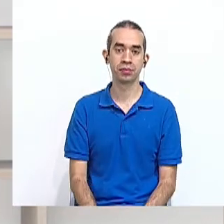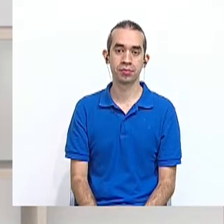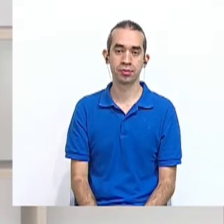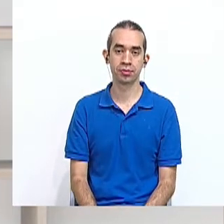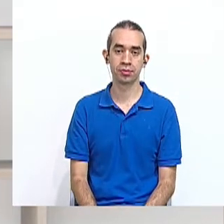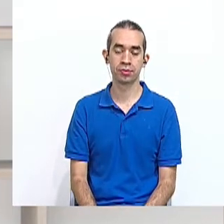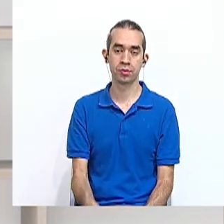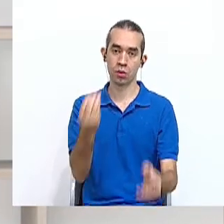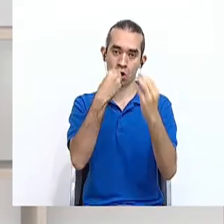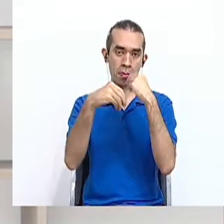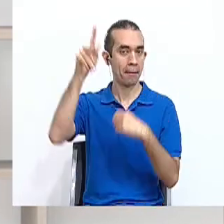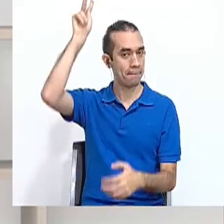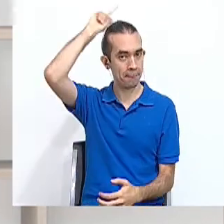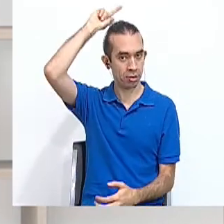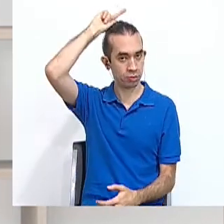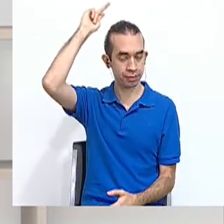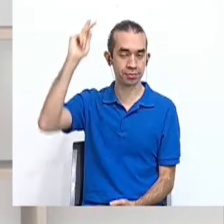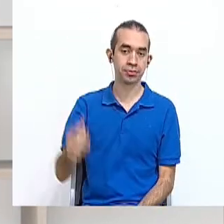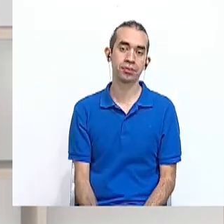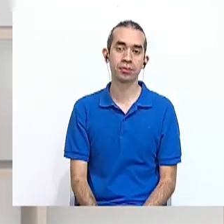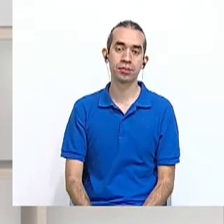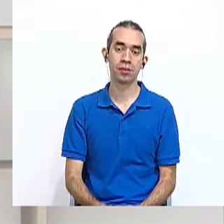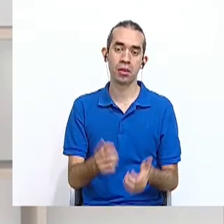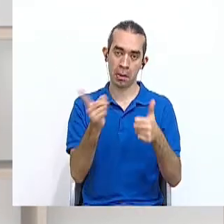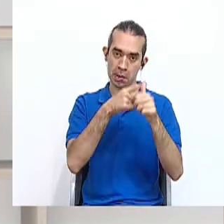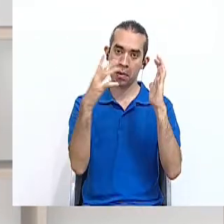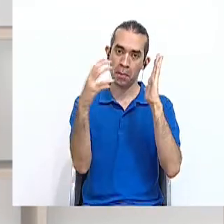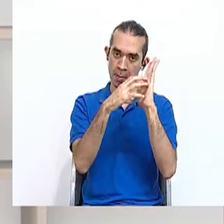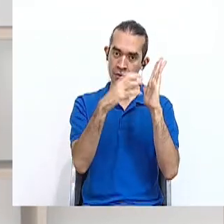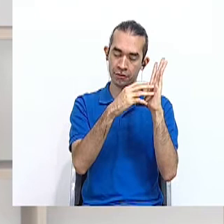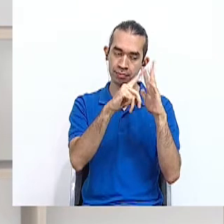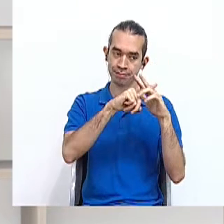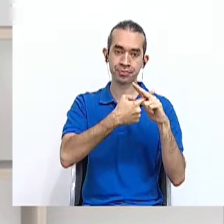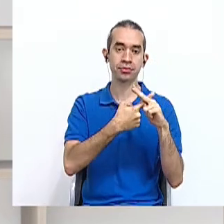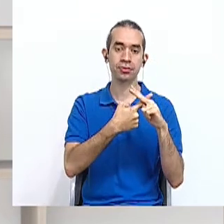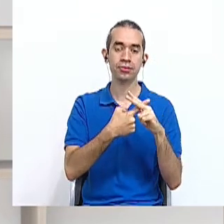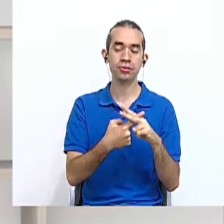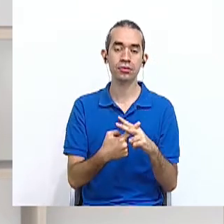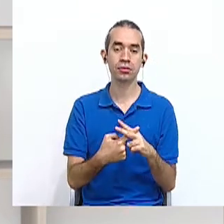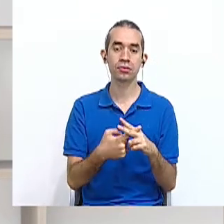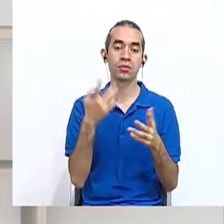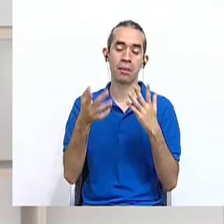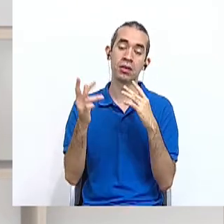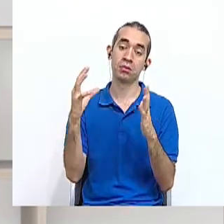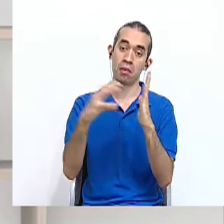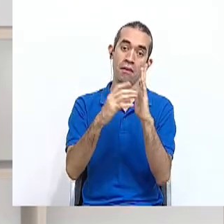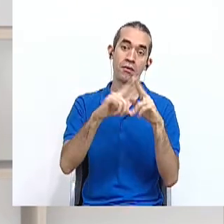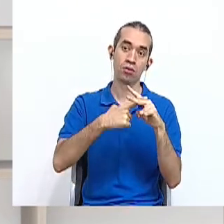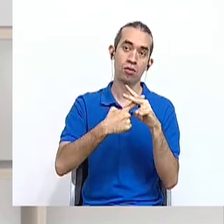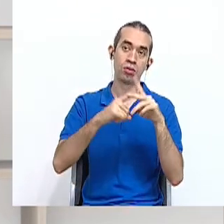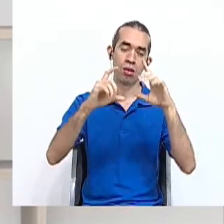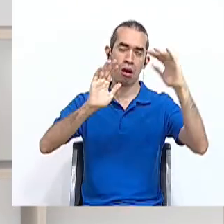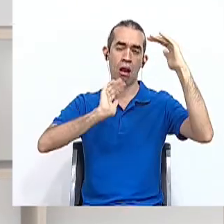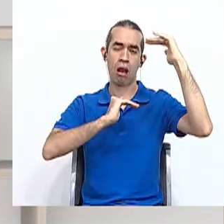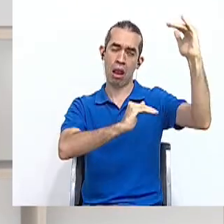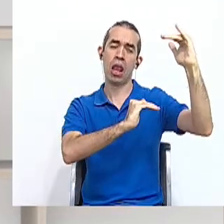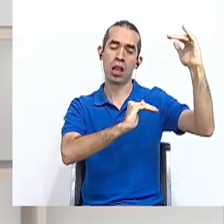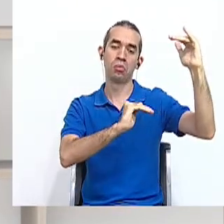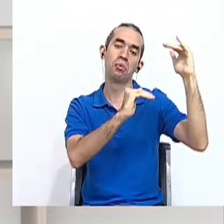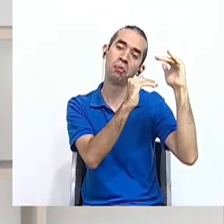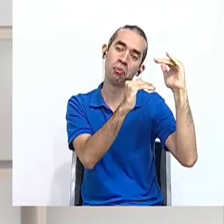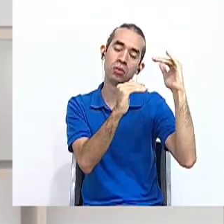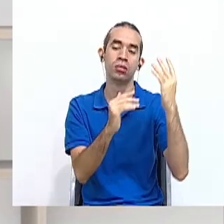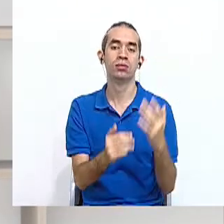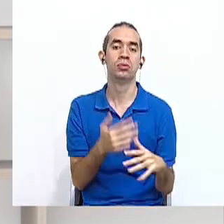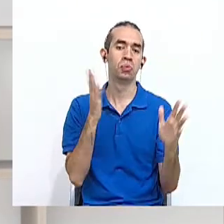de la comida en Perú. Muy bien, ese es el primer párrafo, el párrafo introductorio. Tal vez sus párrafos introductorios no sean tan largos, no hay